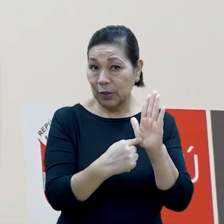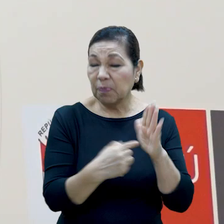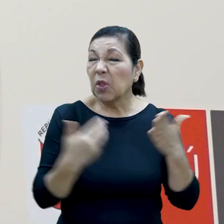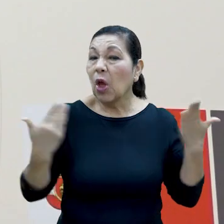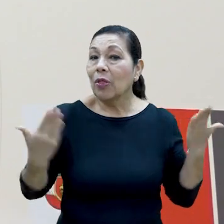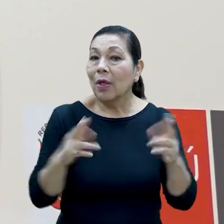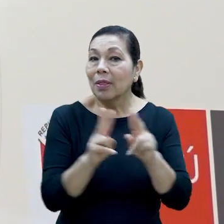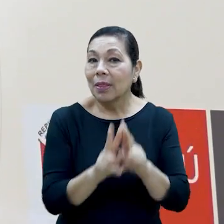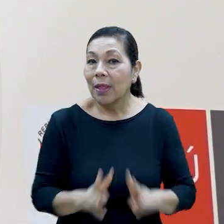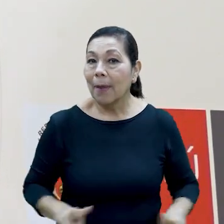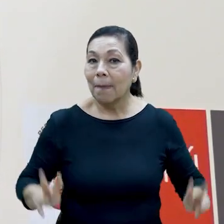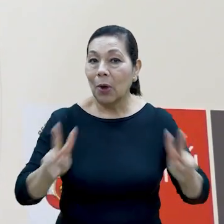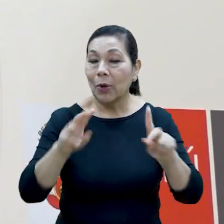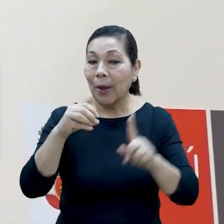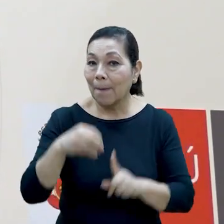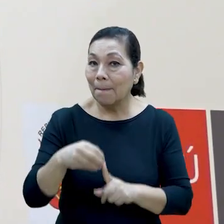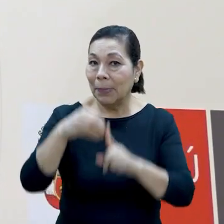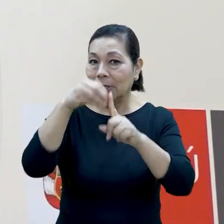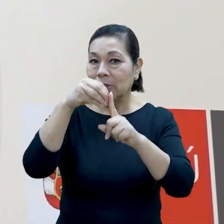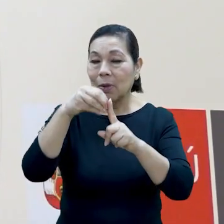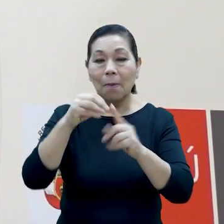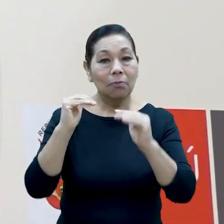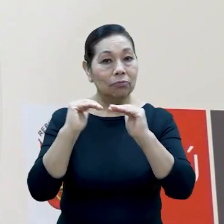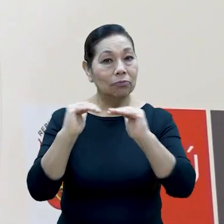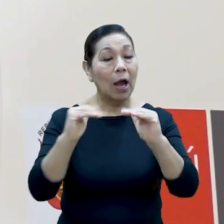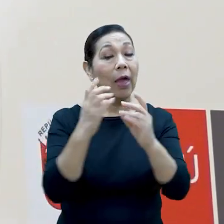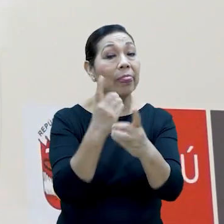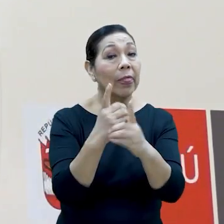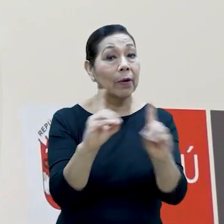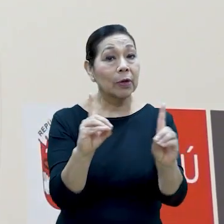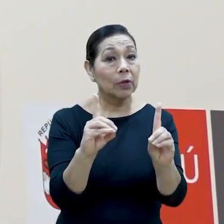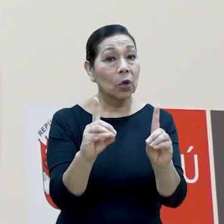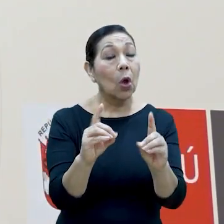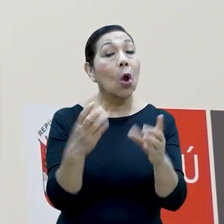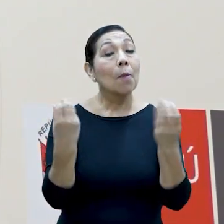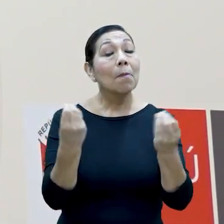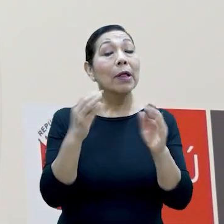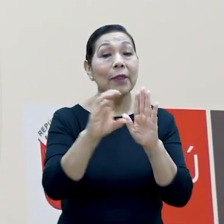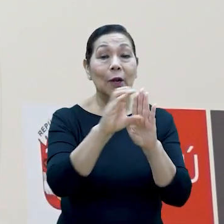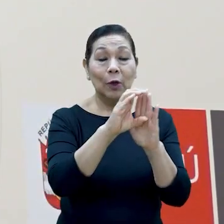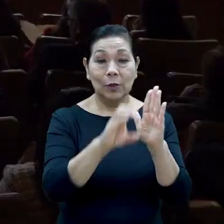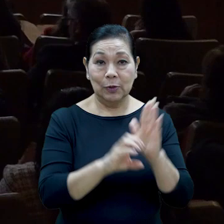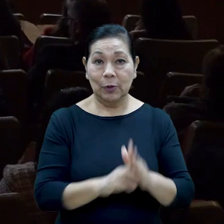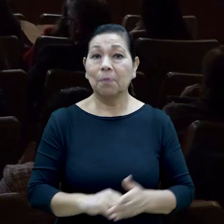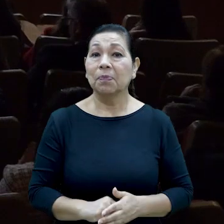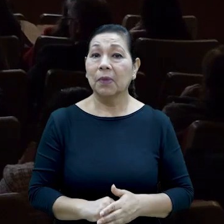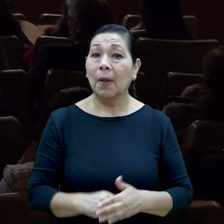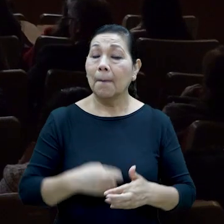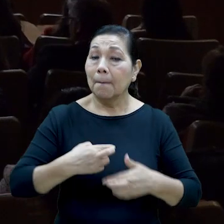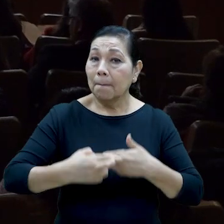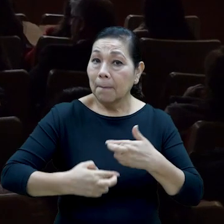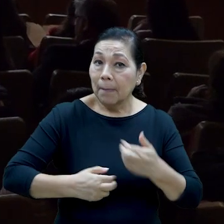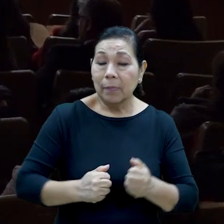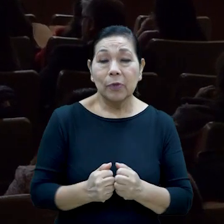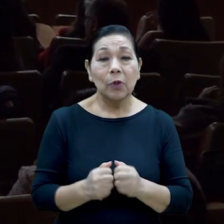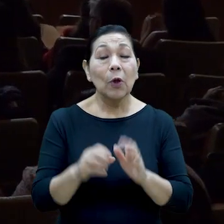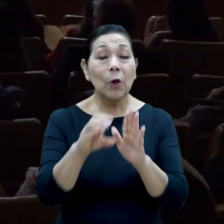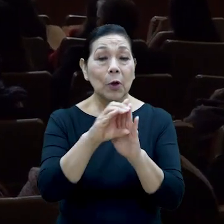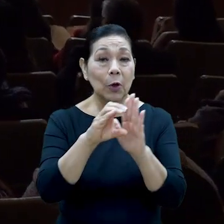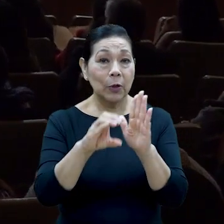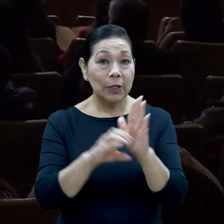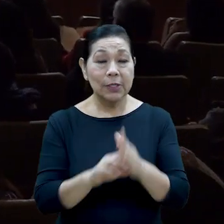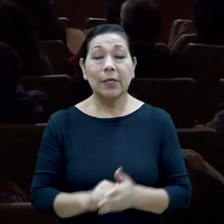Constitución, donde los valores y principios tienen como marco a la democracia de tipo constitucional. Detalló que producto del proceso